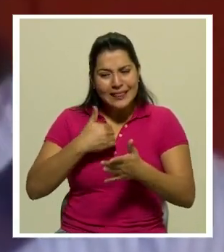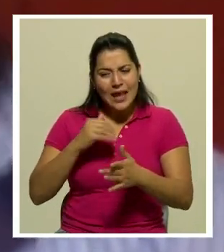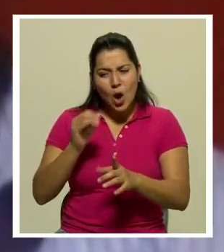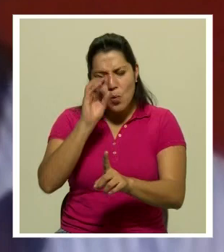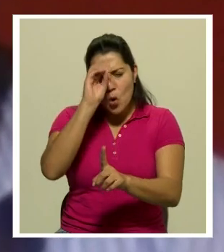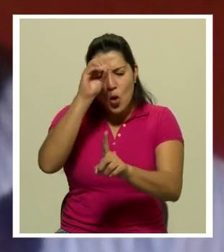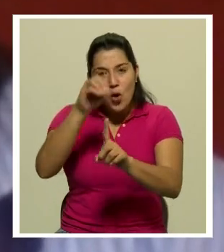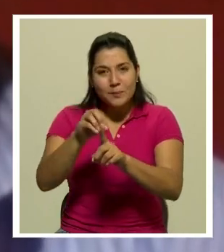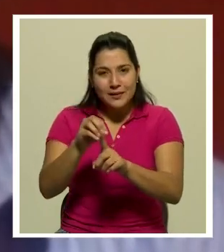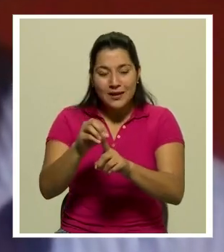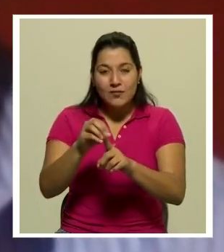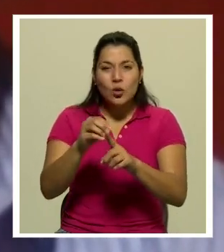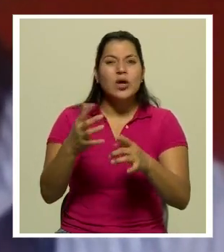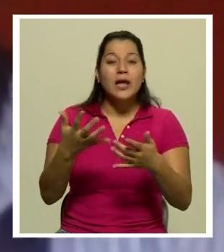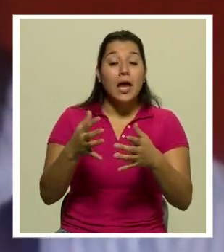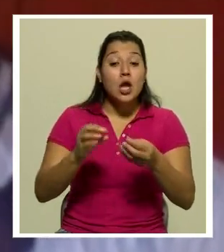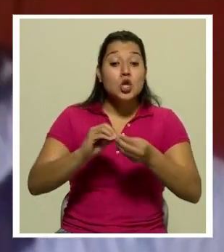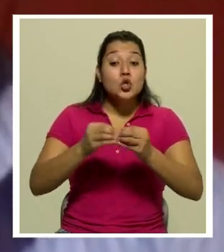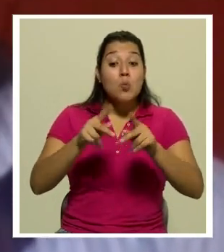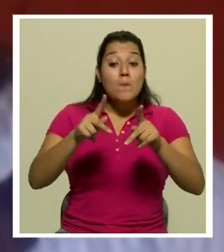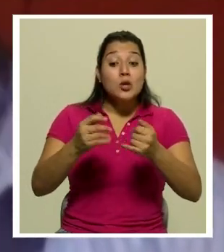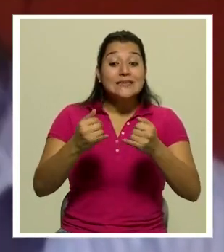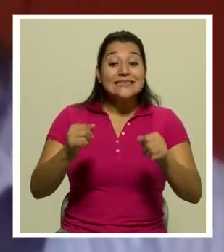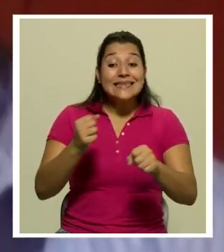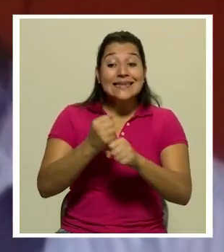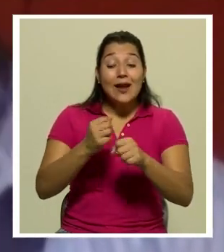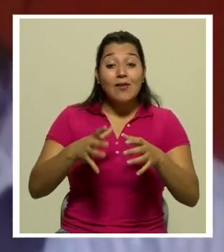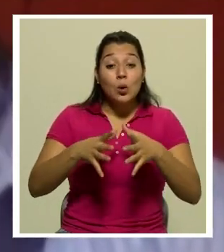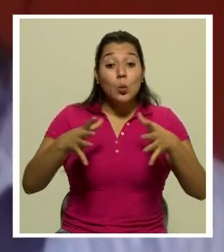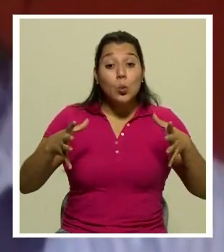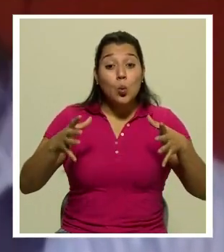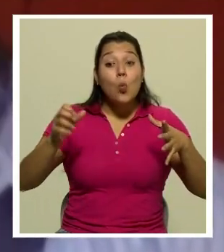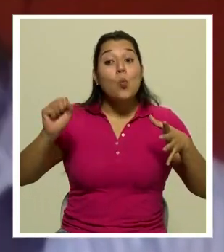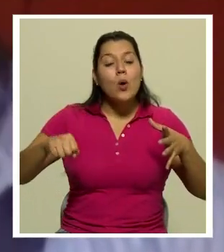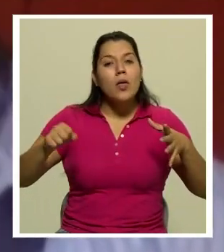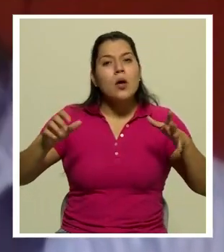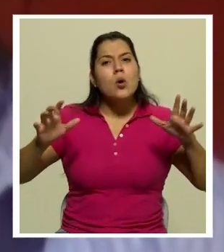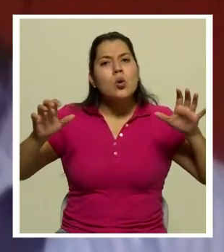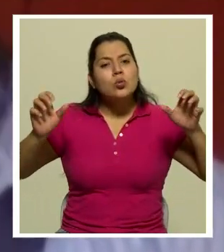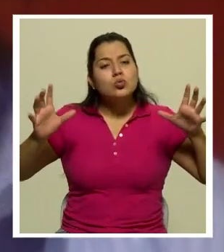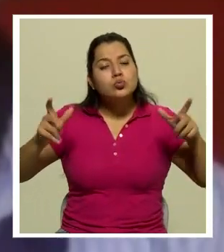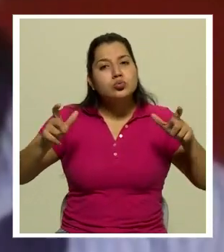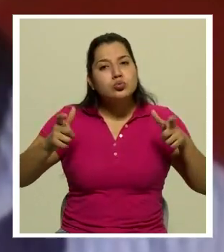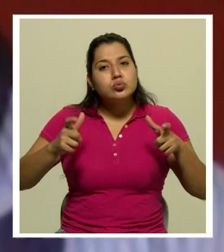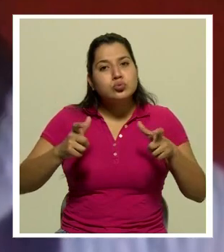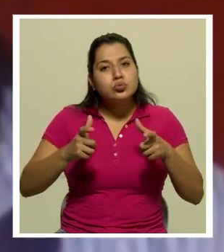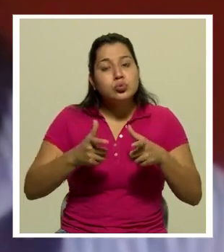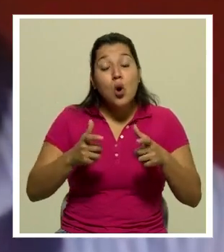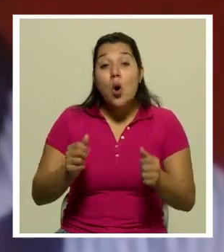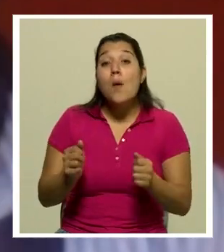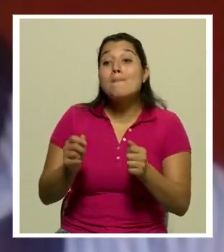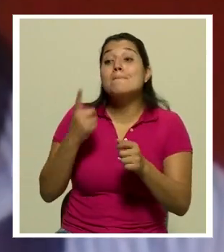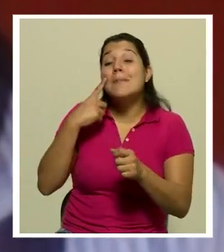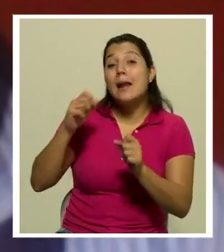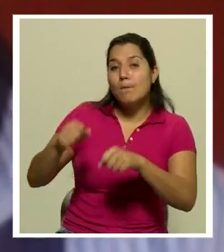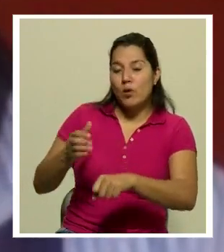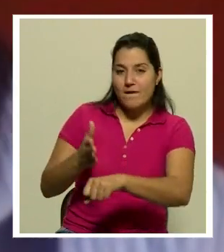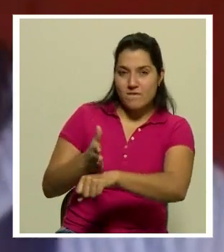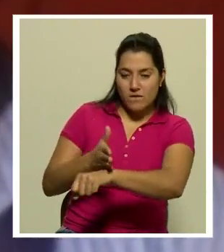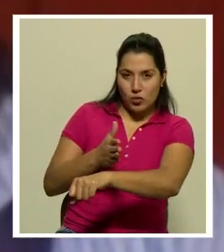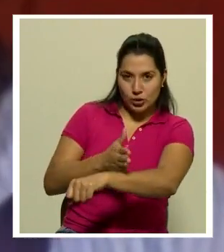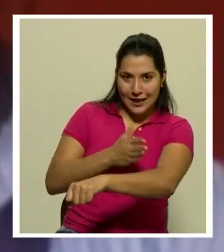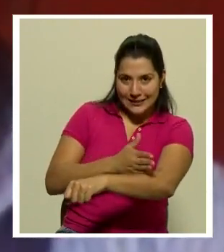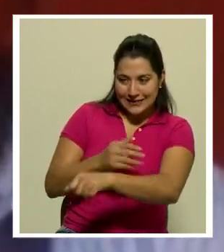desempleo, crear y aumentar el empleo a través de una infraestructura pública que venga a fortalecer los sectores productivos y